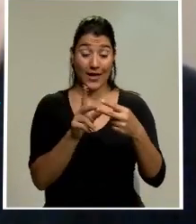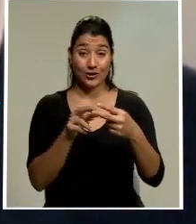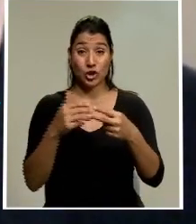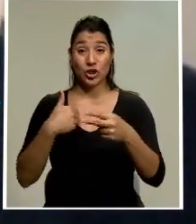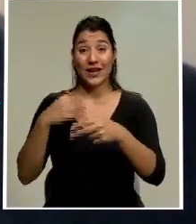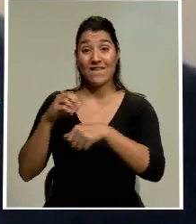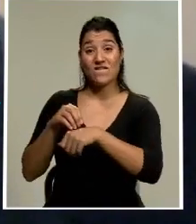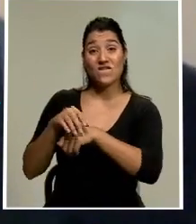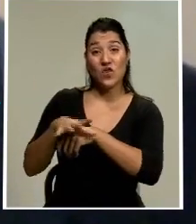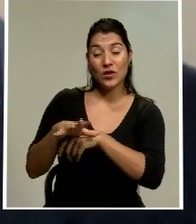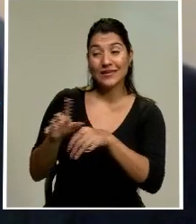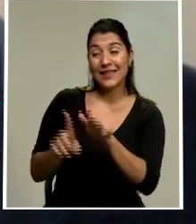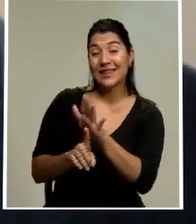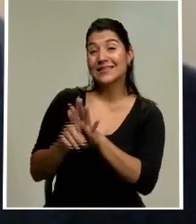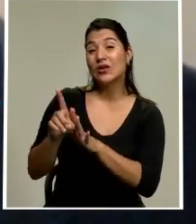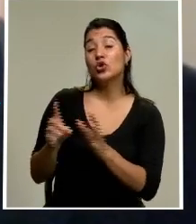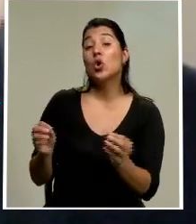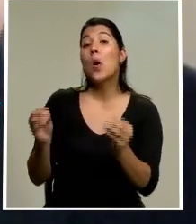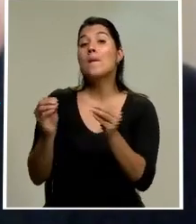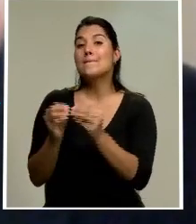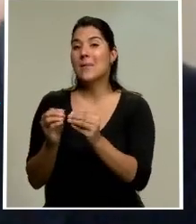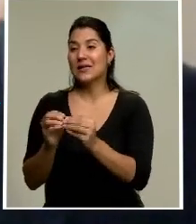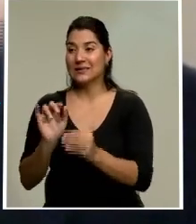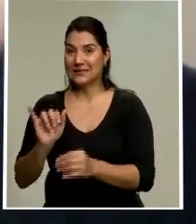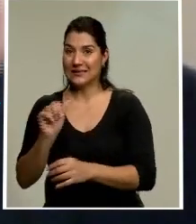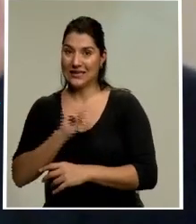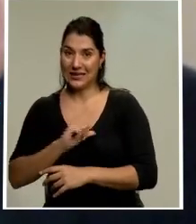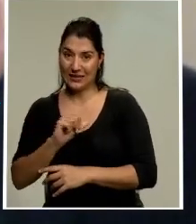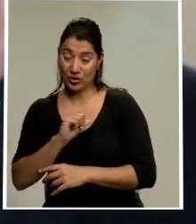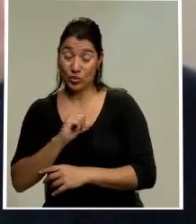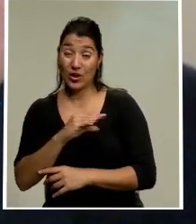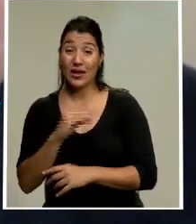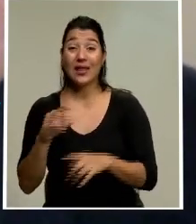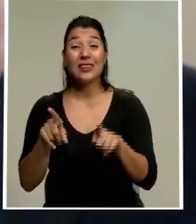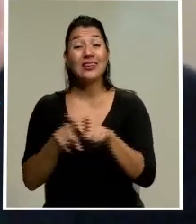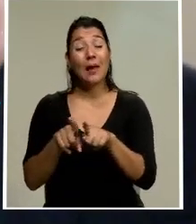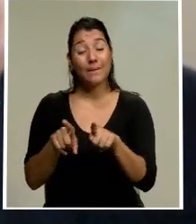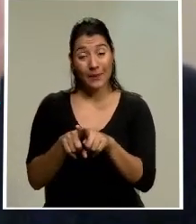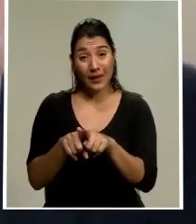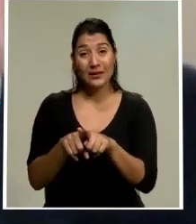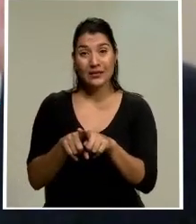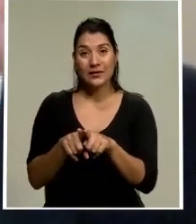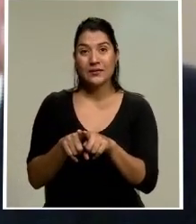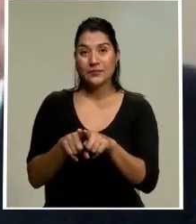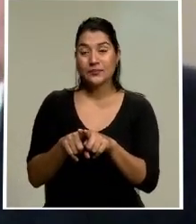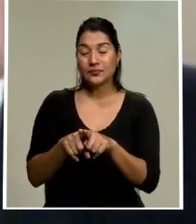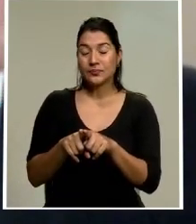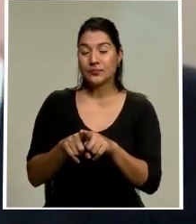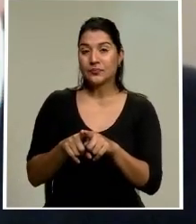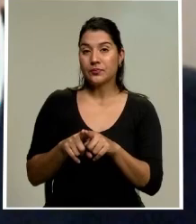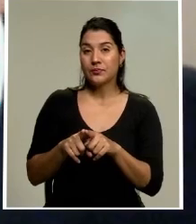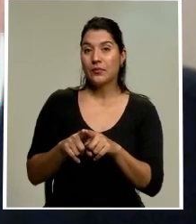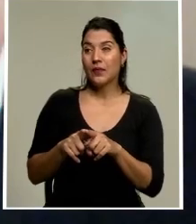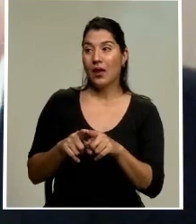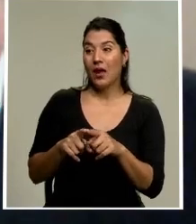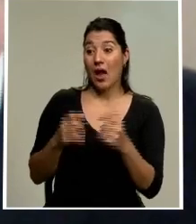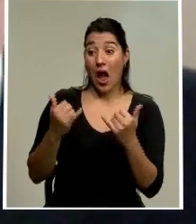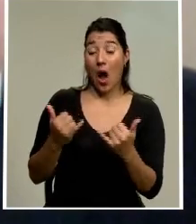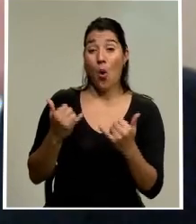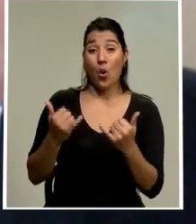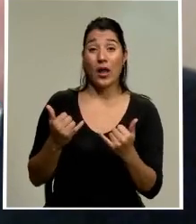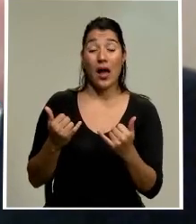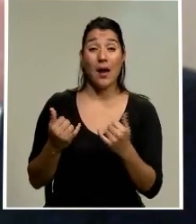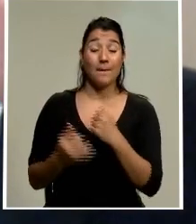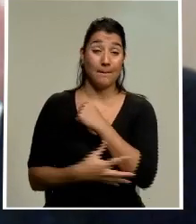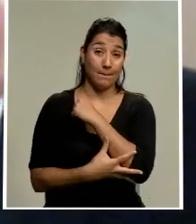el comportamiento social y consecuentemente también en el delito. Estamos en un contexto de pobreza.